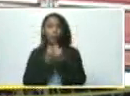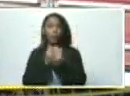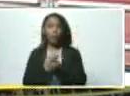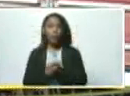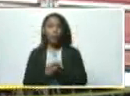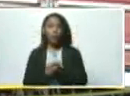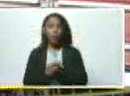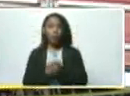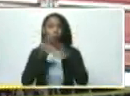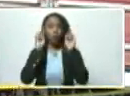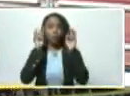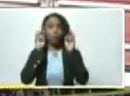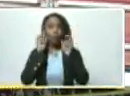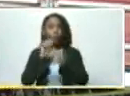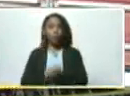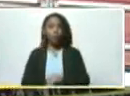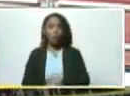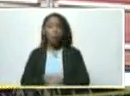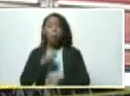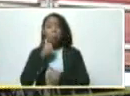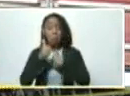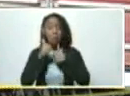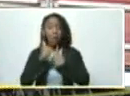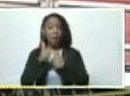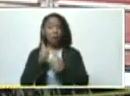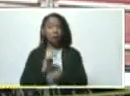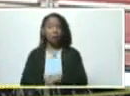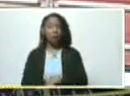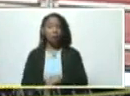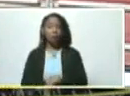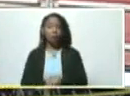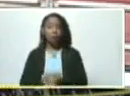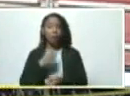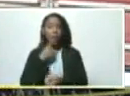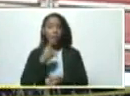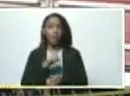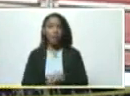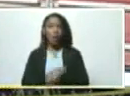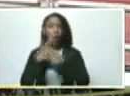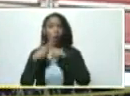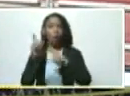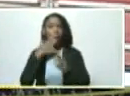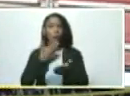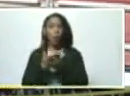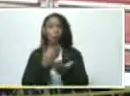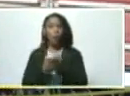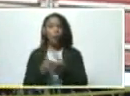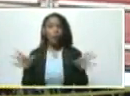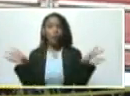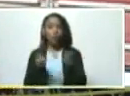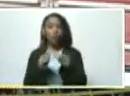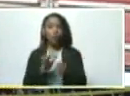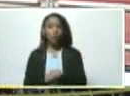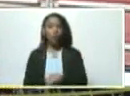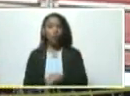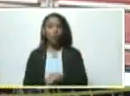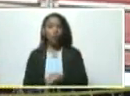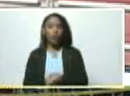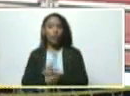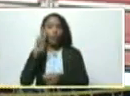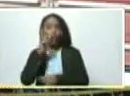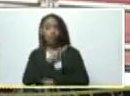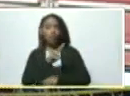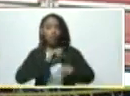una síntesis. Muy buena, de paso. Dicen otras propuestas concretas desde la visión